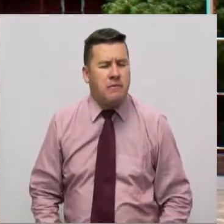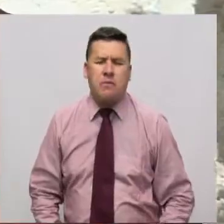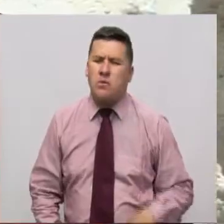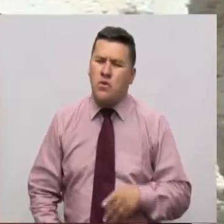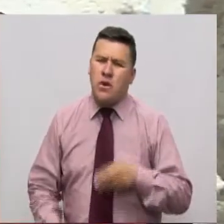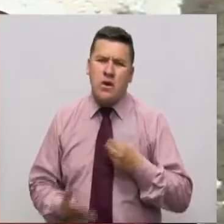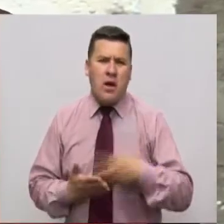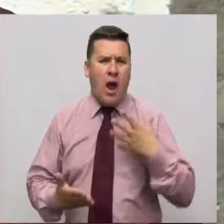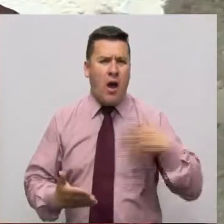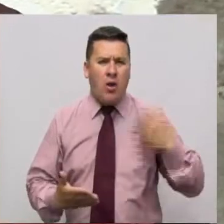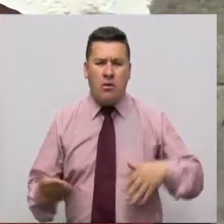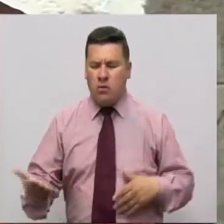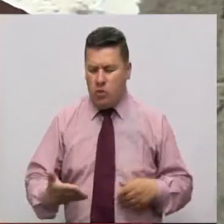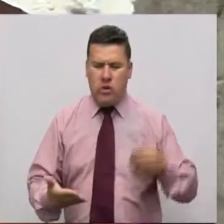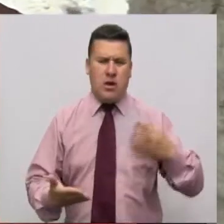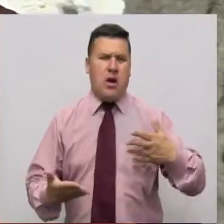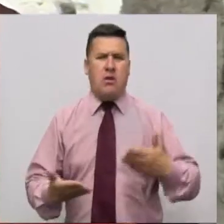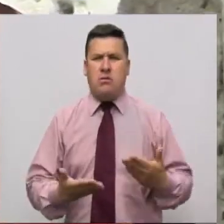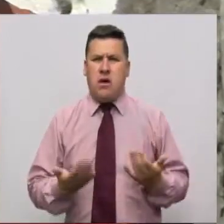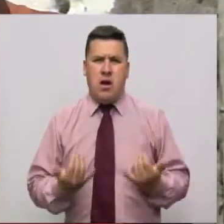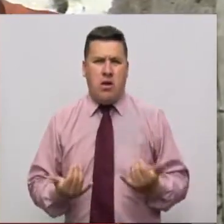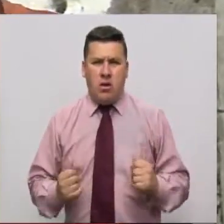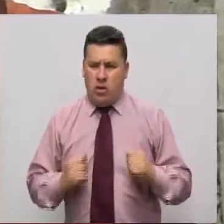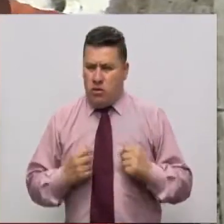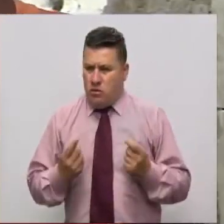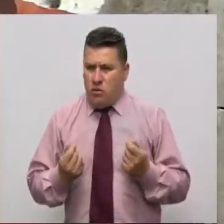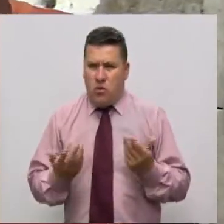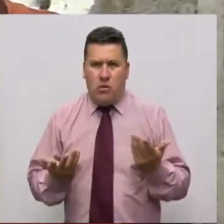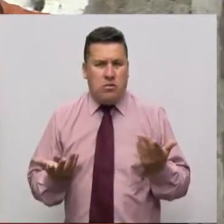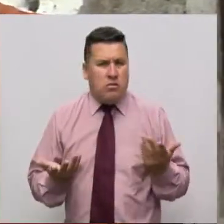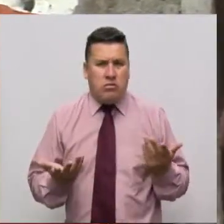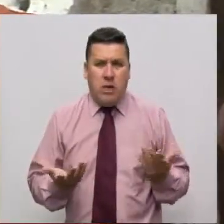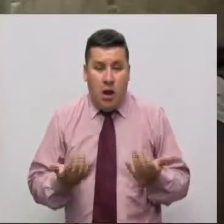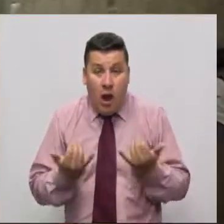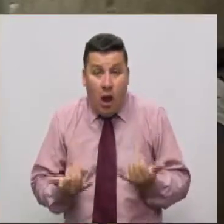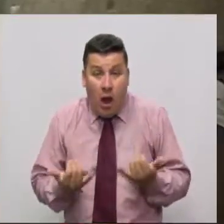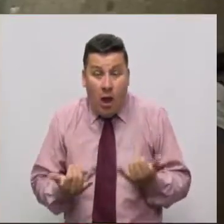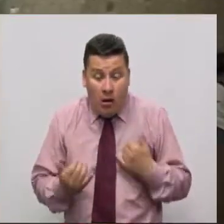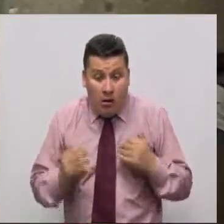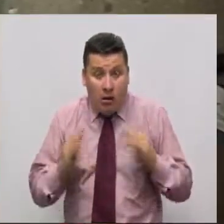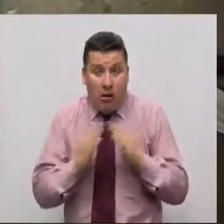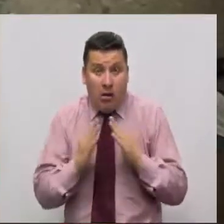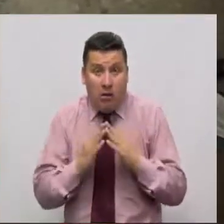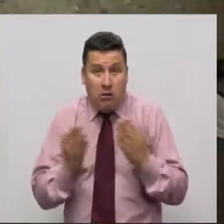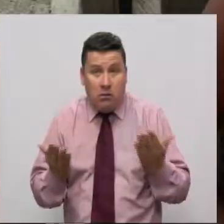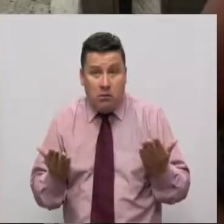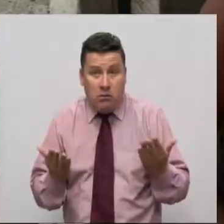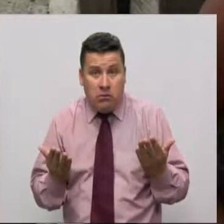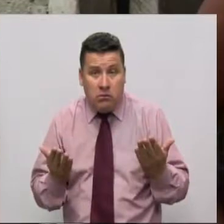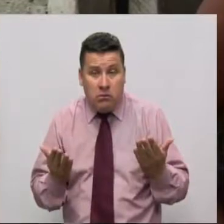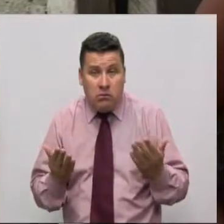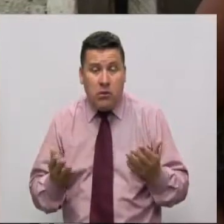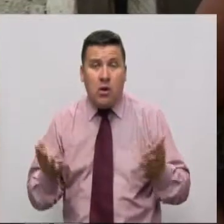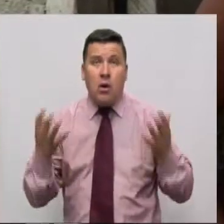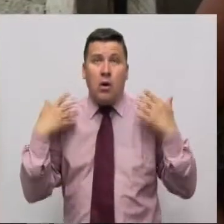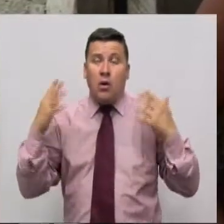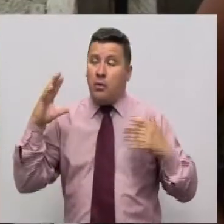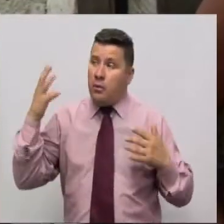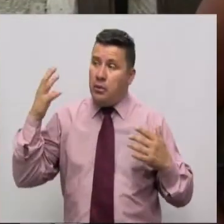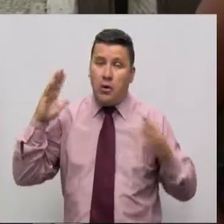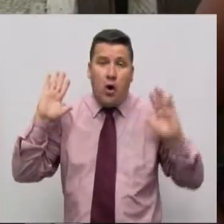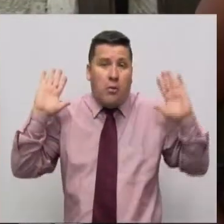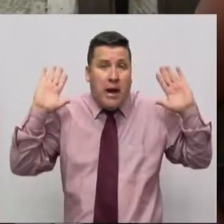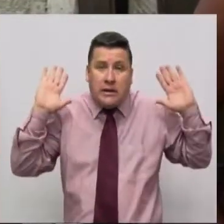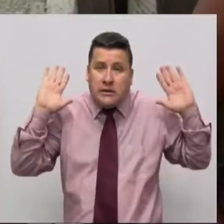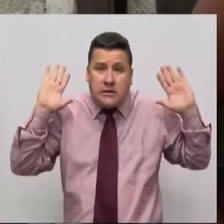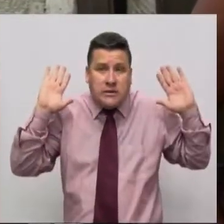Cesar. Esto llega muy caro y exactamente ahora mismo no tenemos cómo. Y hasta ahora acá en mi casa lo único que tengo es un abaniquito y